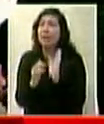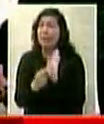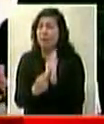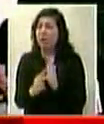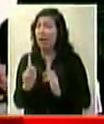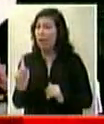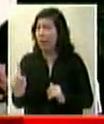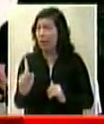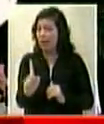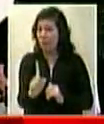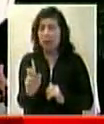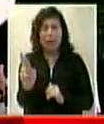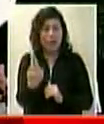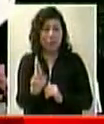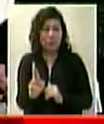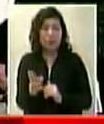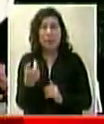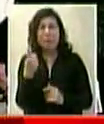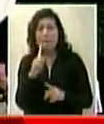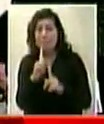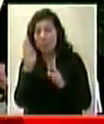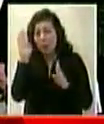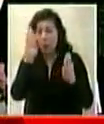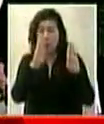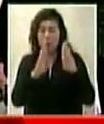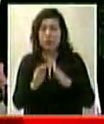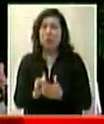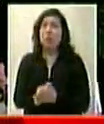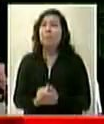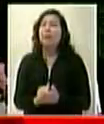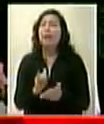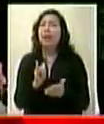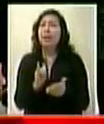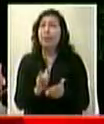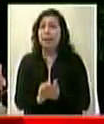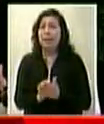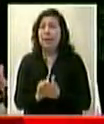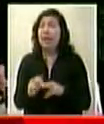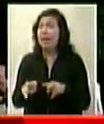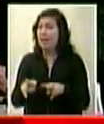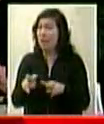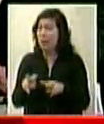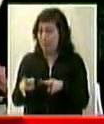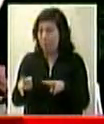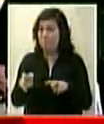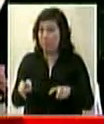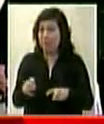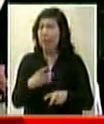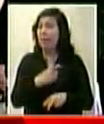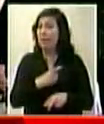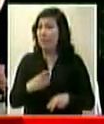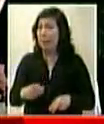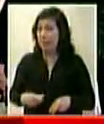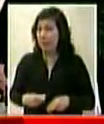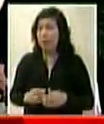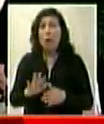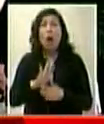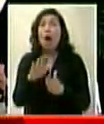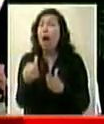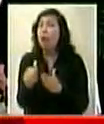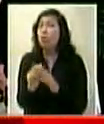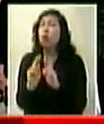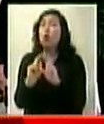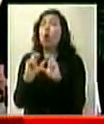representan a cada una de las regiones estas inquietudes. Por eso es que la mesa directiva ofició a todos